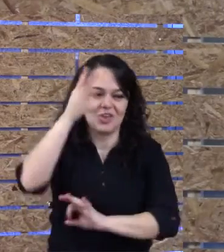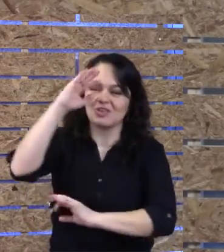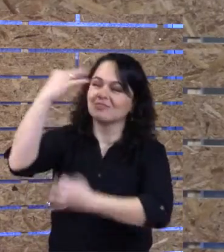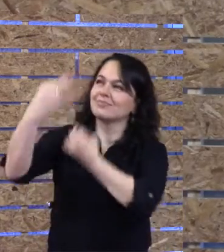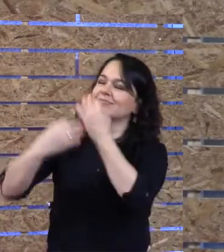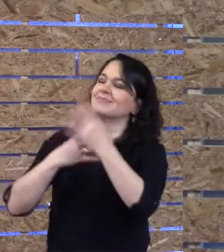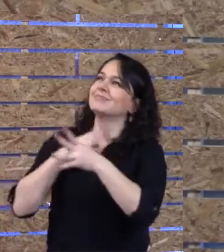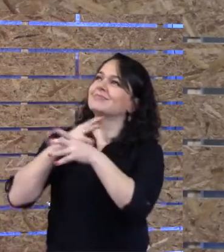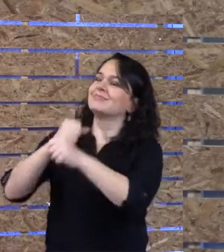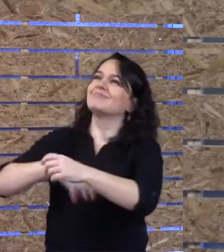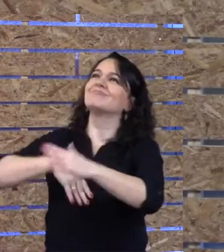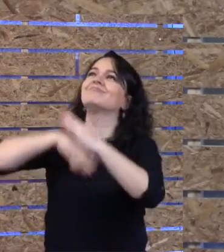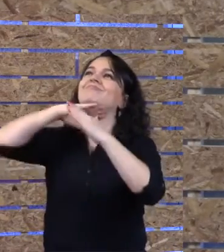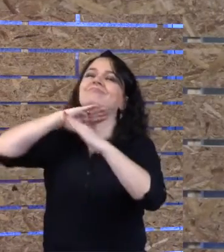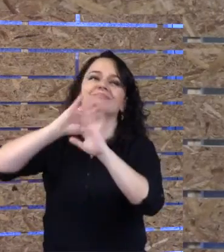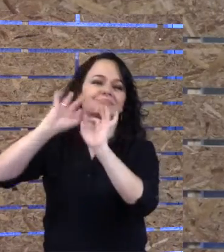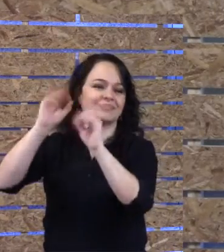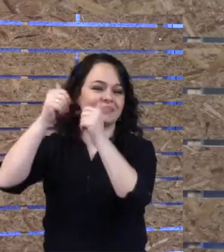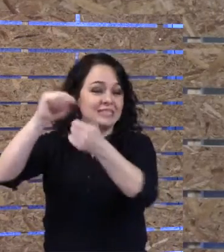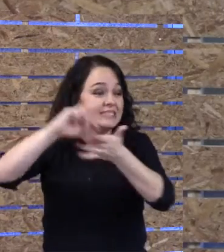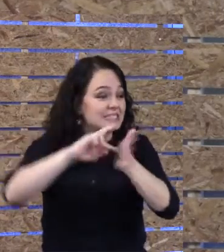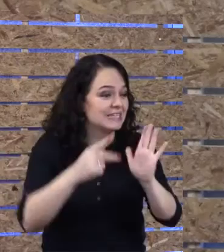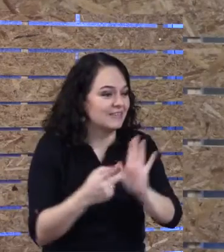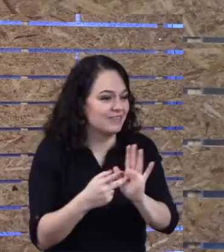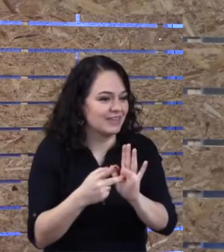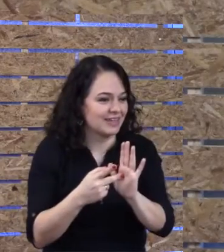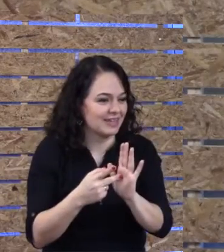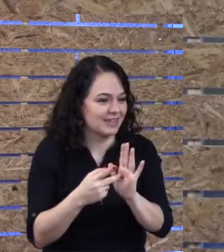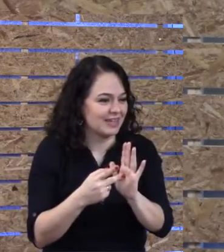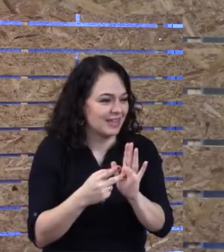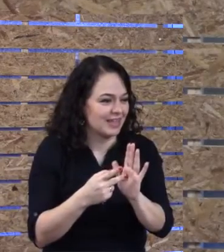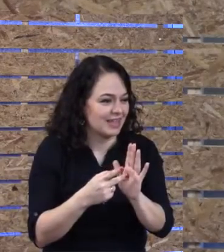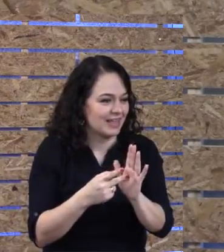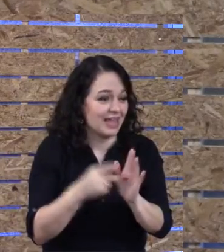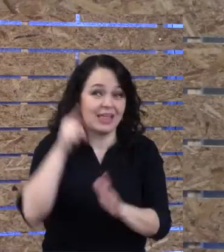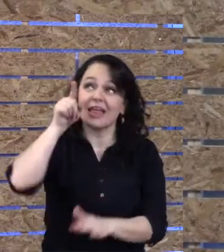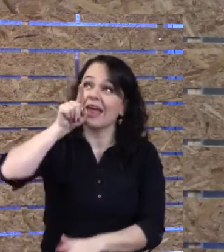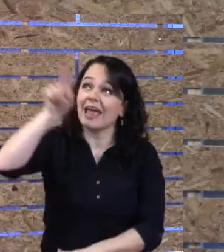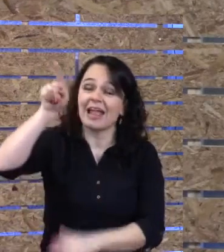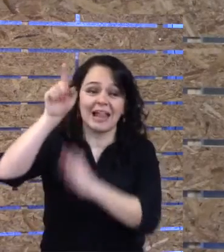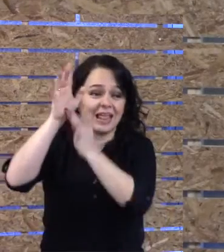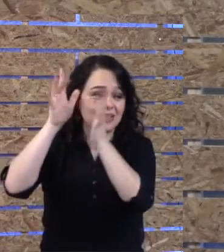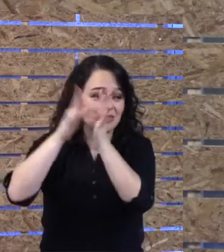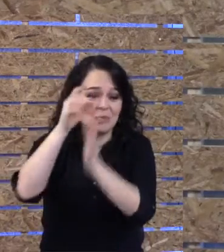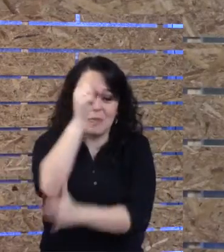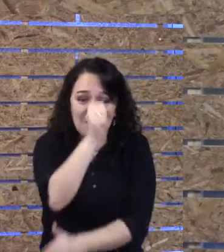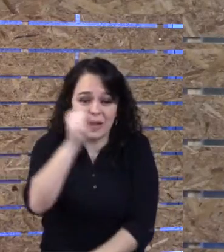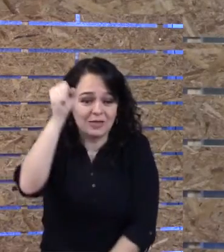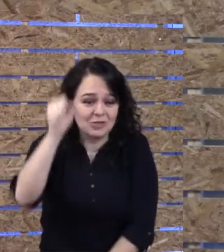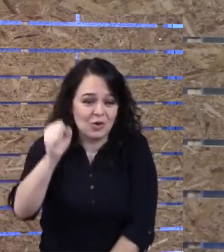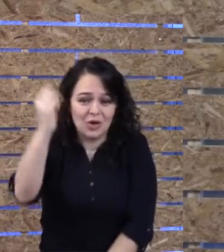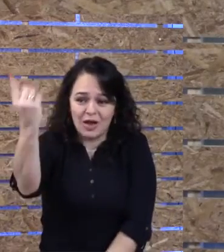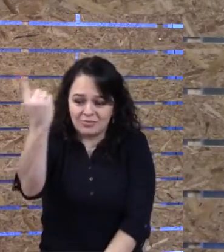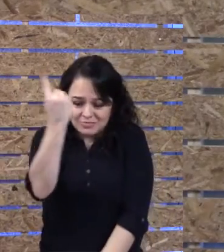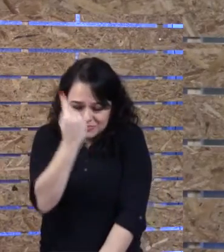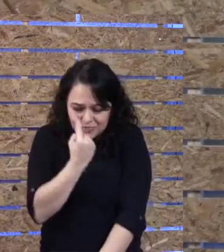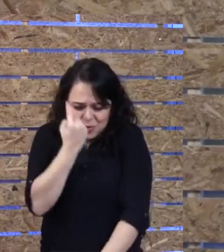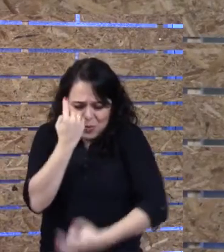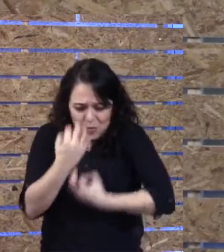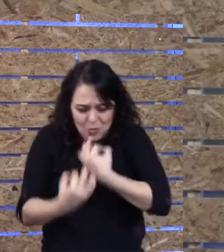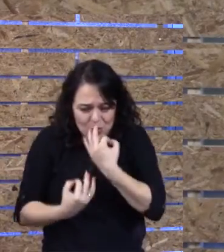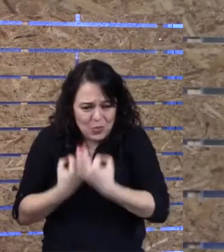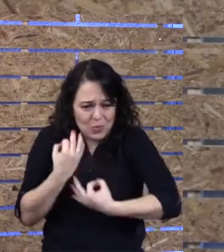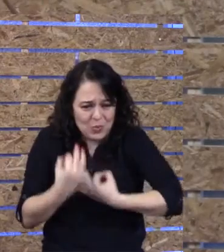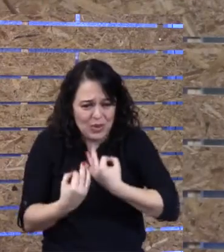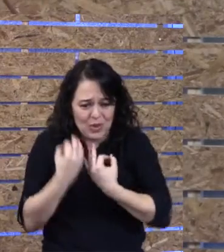Supone buscar que está tomando el lugar del buen pastor en tu vida. ¿Con qué te apacientas?